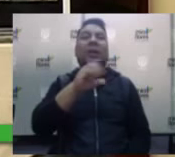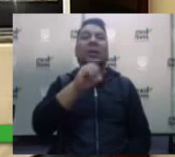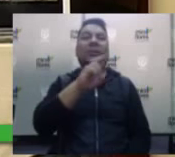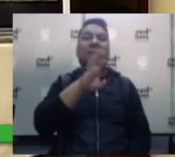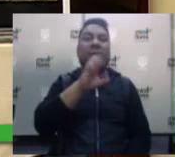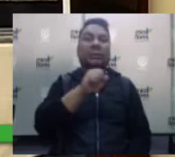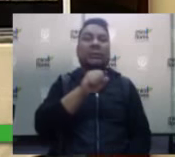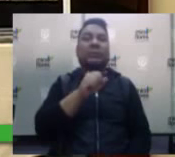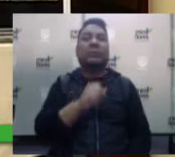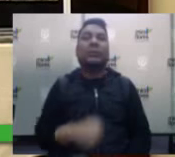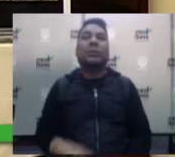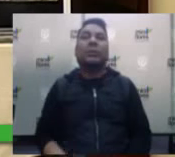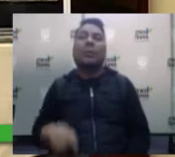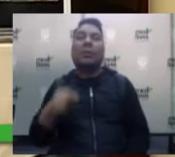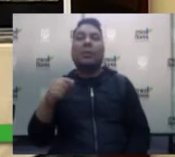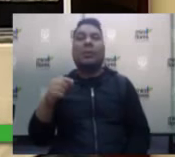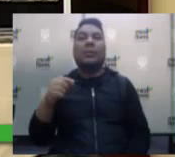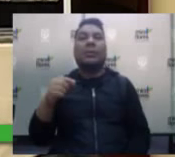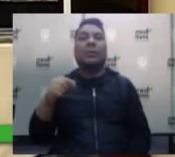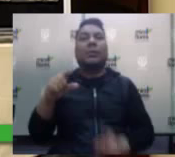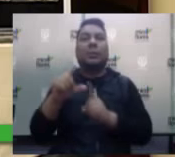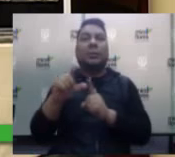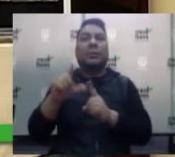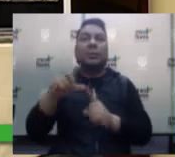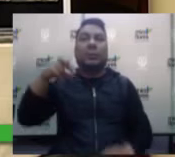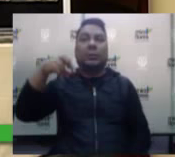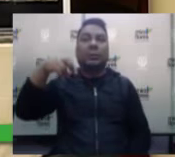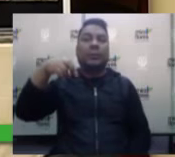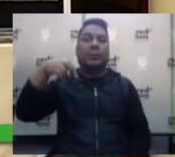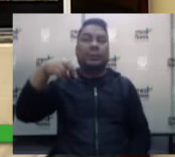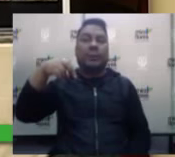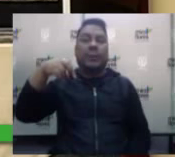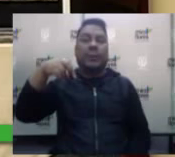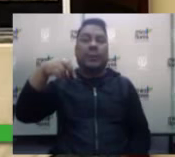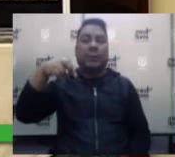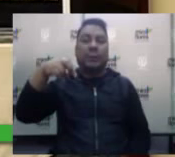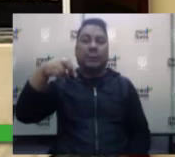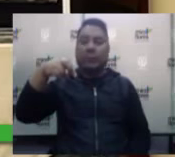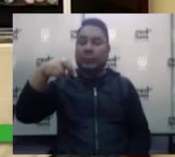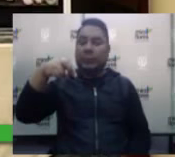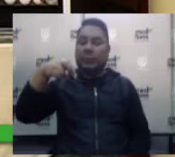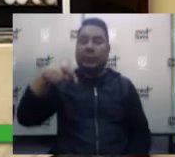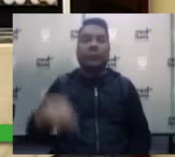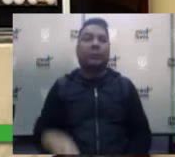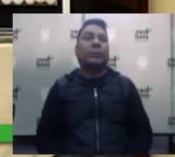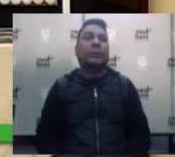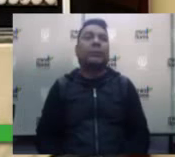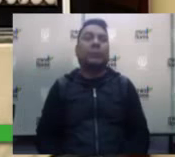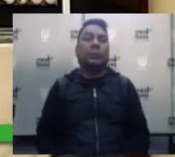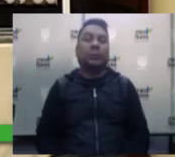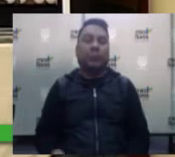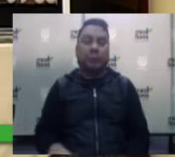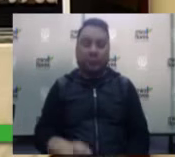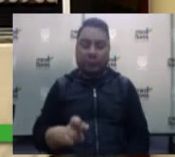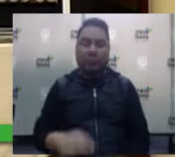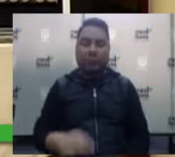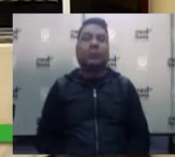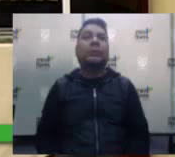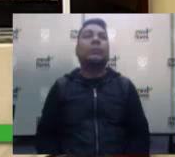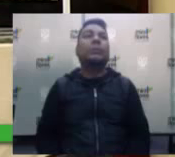214. Letra P. P. Siempre Unidos. Ubicación